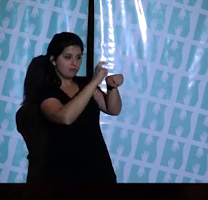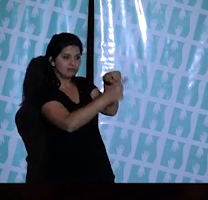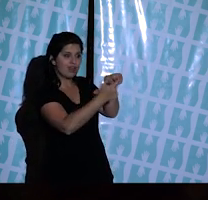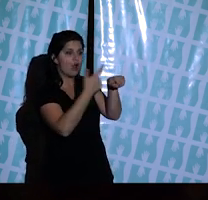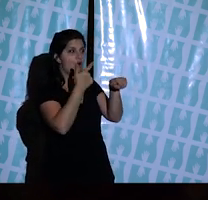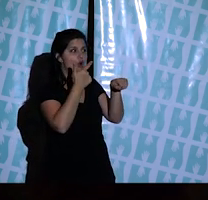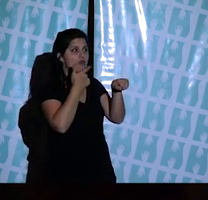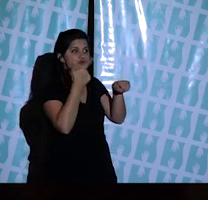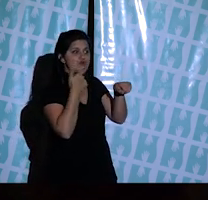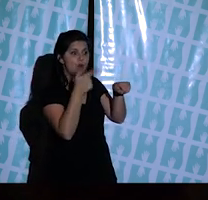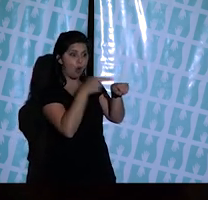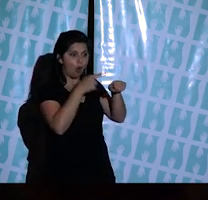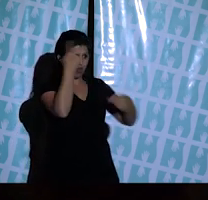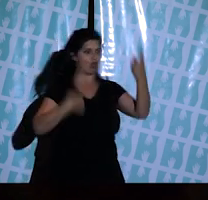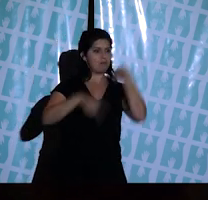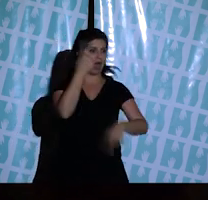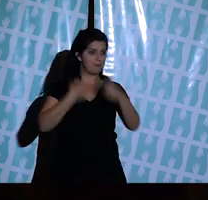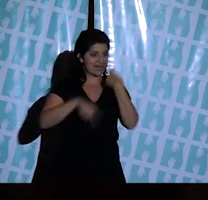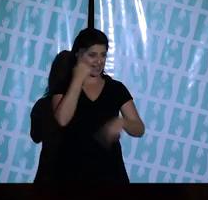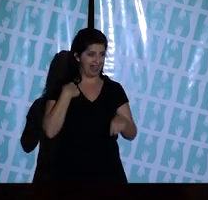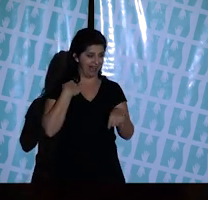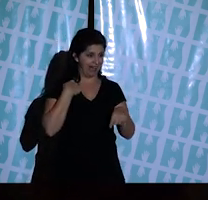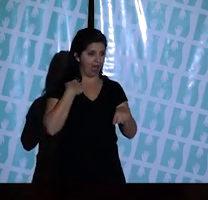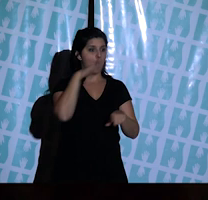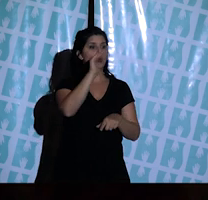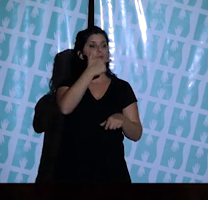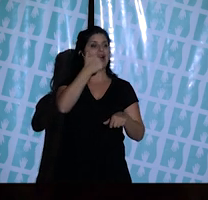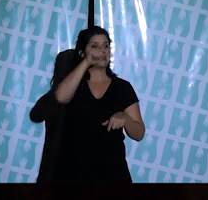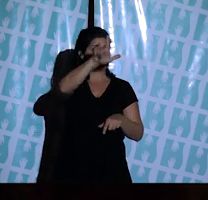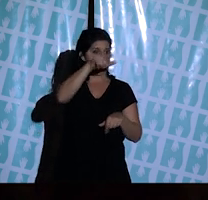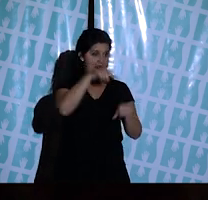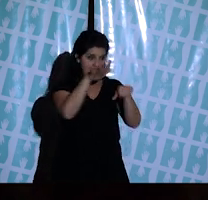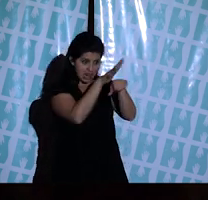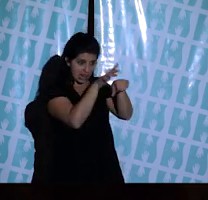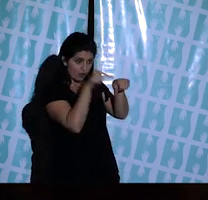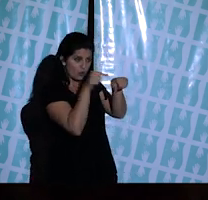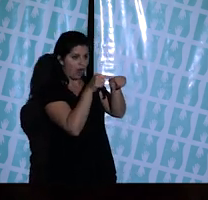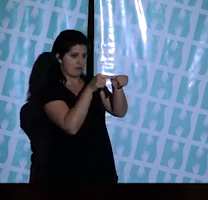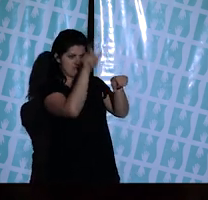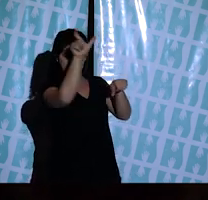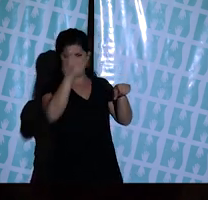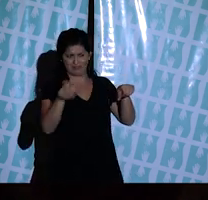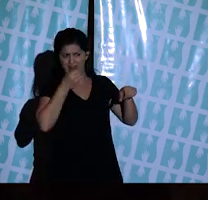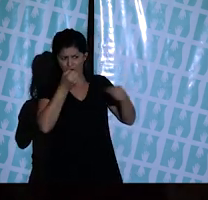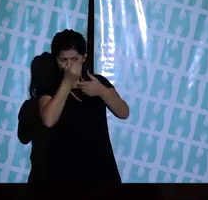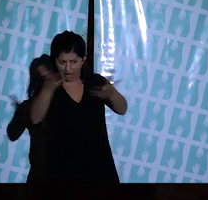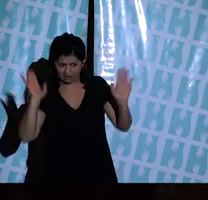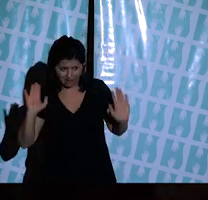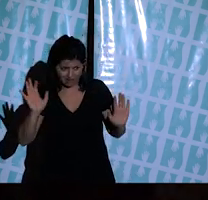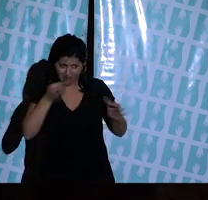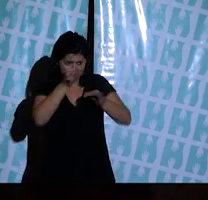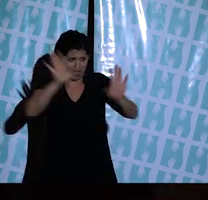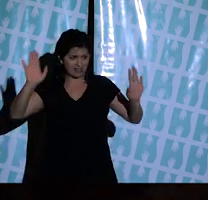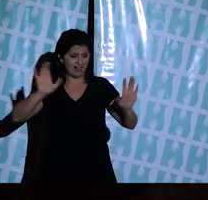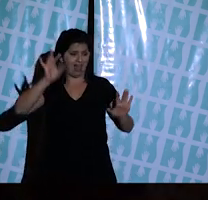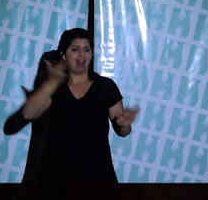actividad dopaminérgica basal. Esa persona, puede ser cualquier persona que no desarrolle una adicción o no tenga